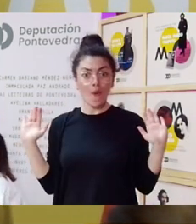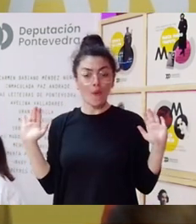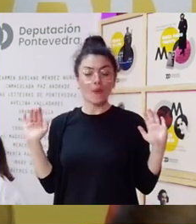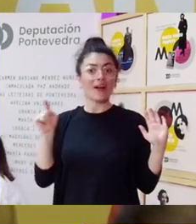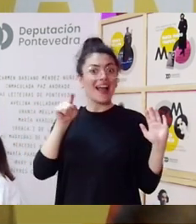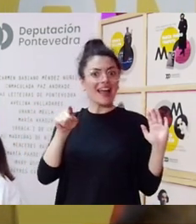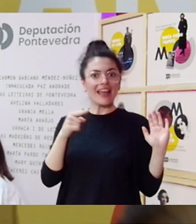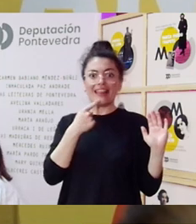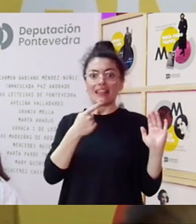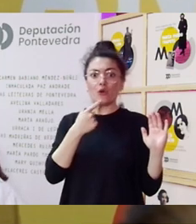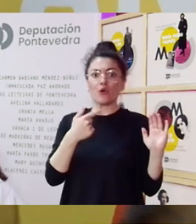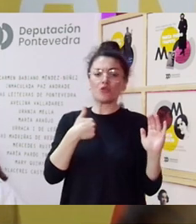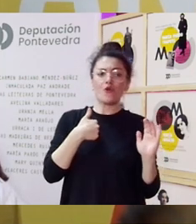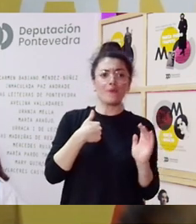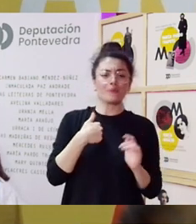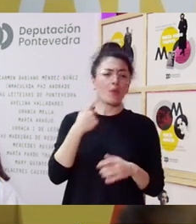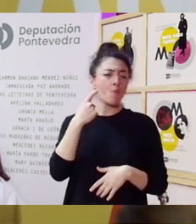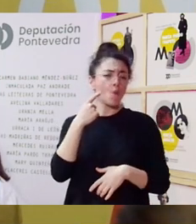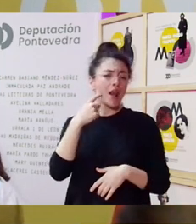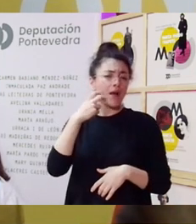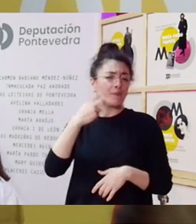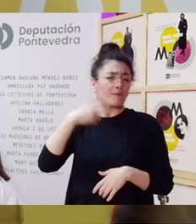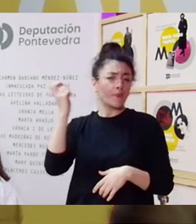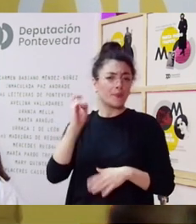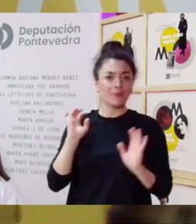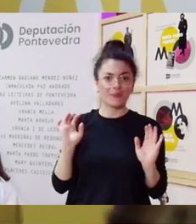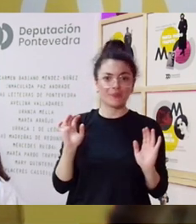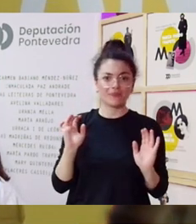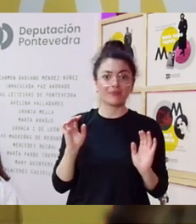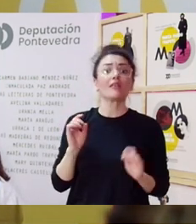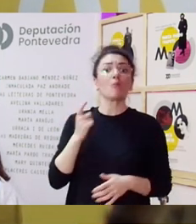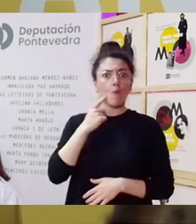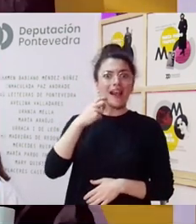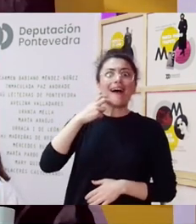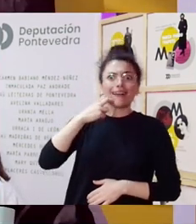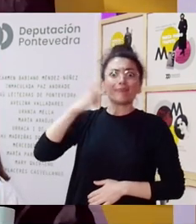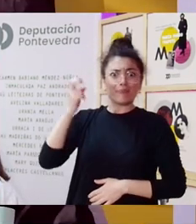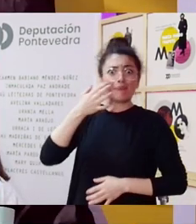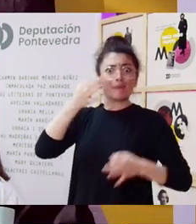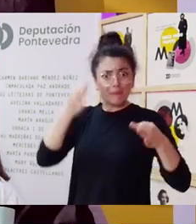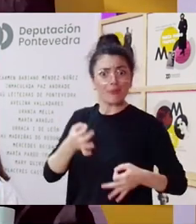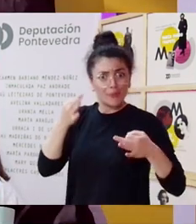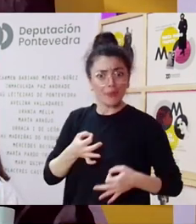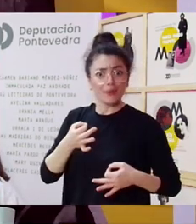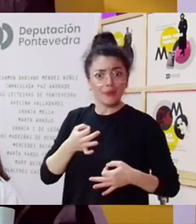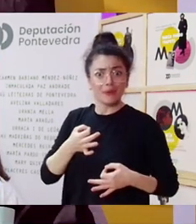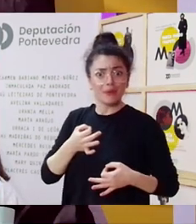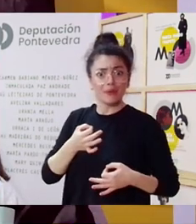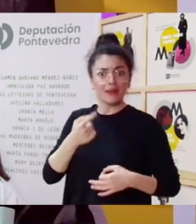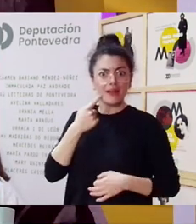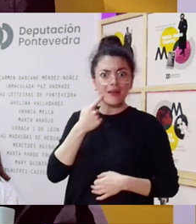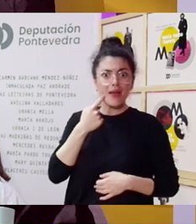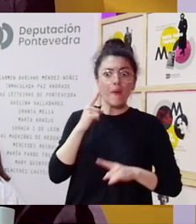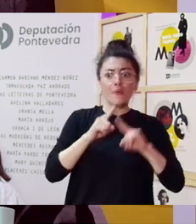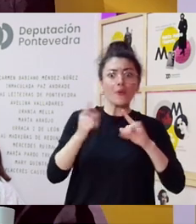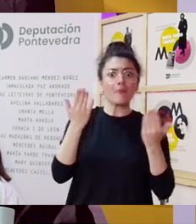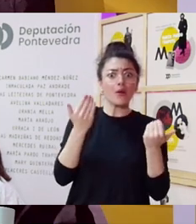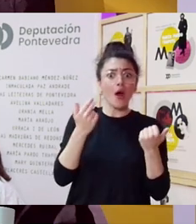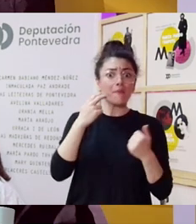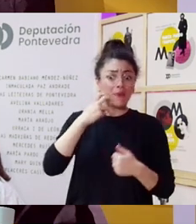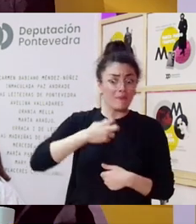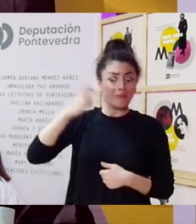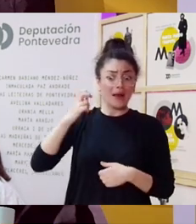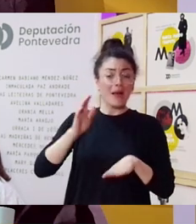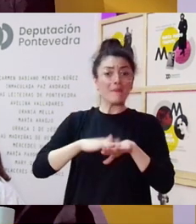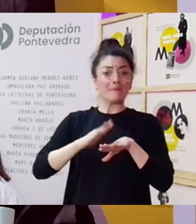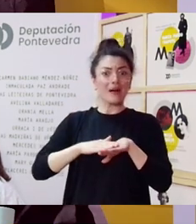Entonces ela dixo que iba a quitar unha muela e quitou unha muela san para que